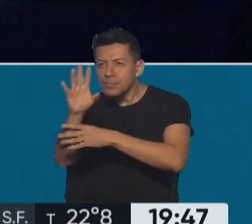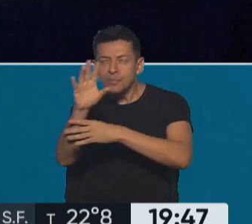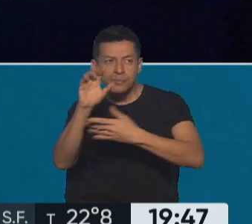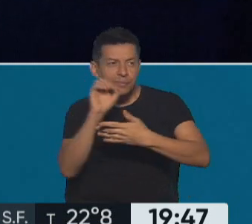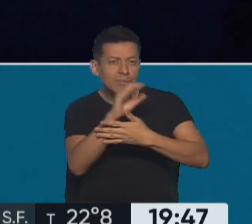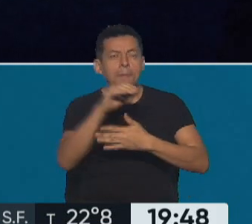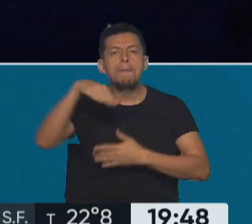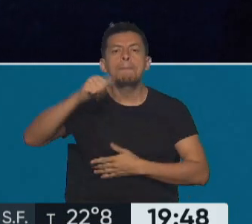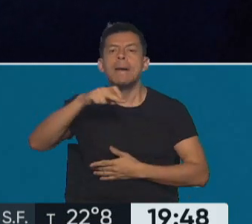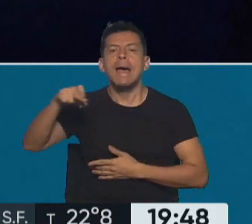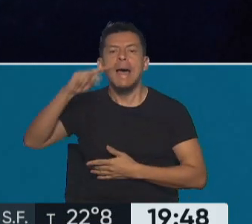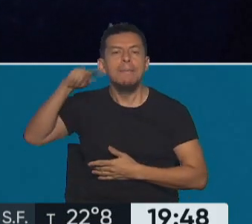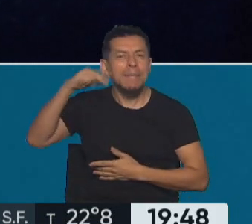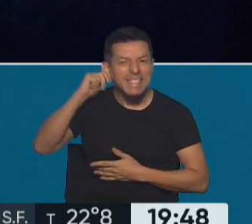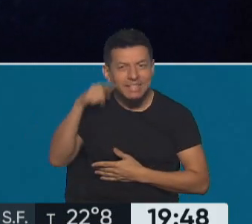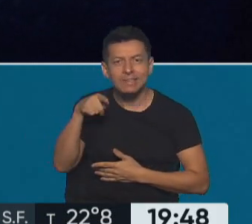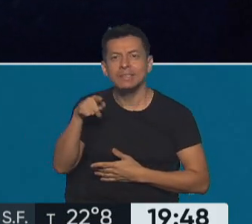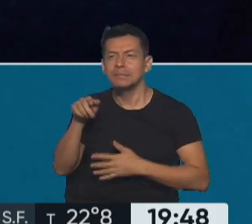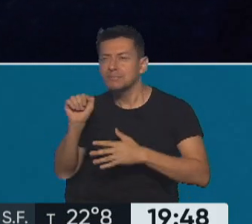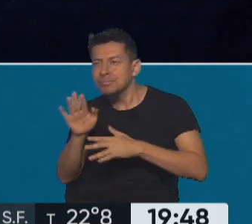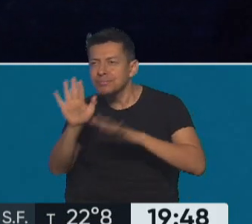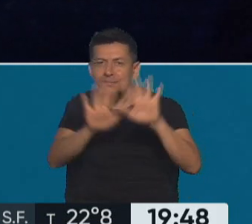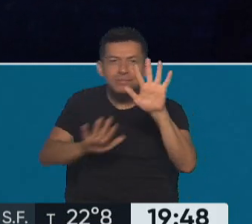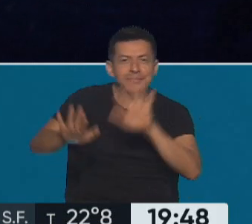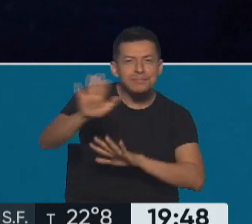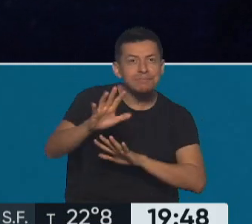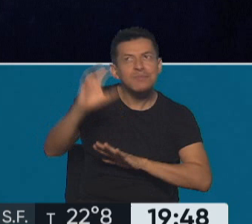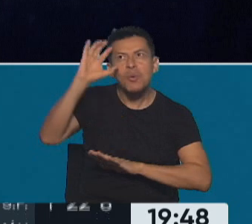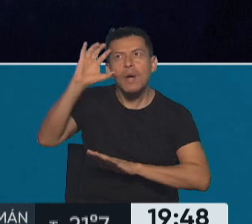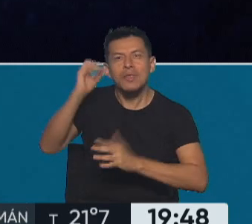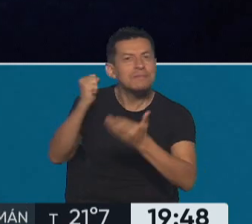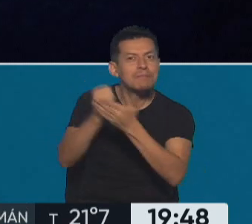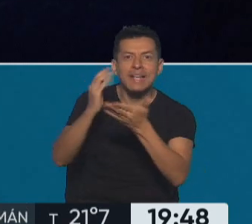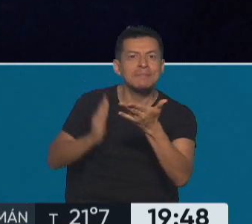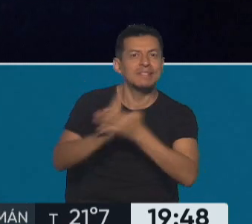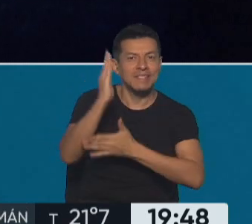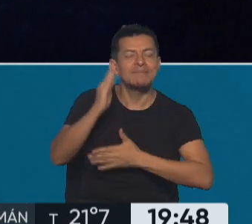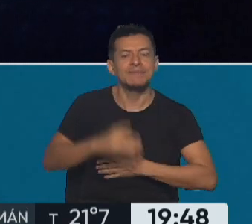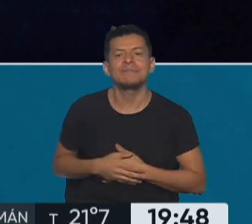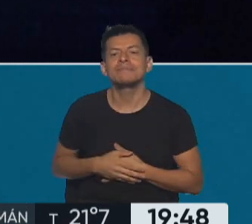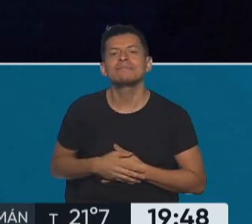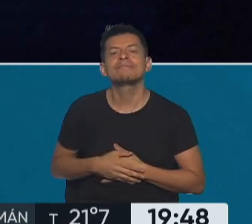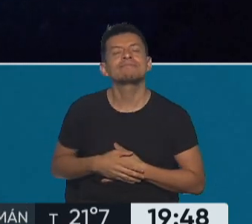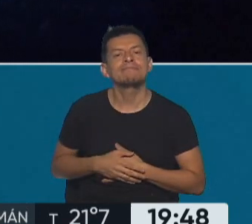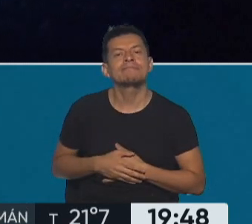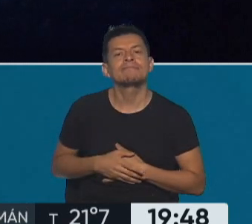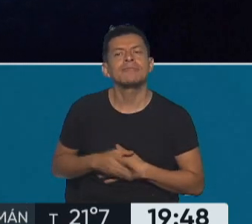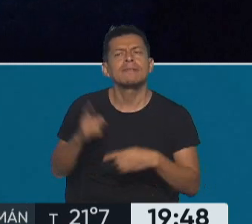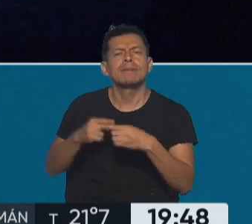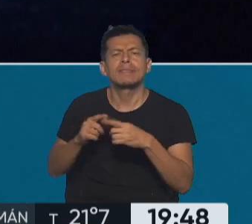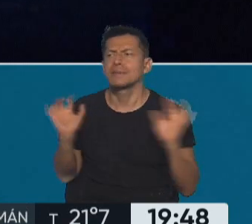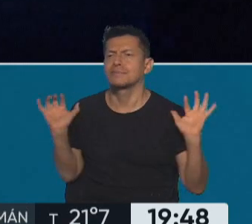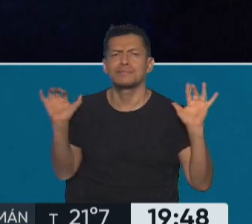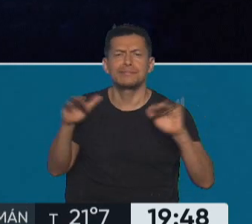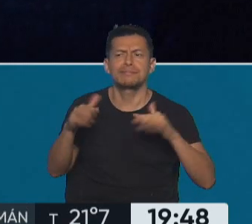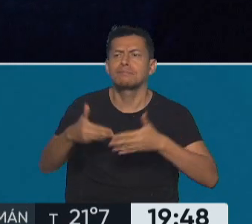ha quedado impregnado, por supuesto, en el recuerdo de lo popular y en el recuerdo de lo que podríamos decir espectáculos masivos al